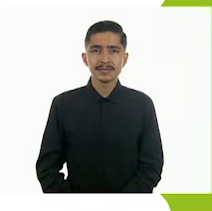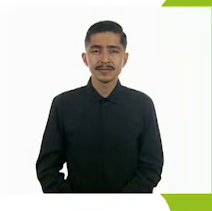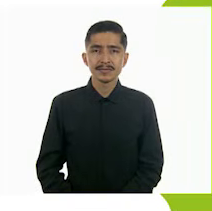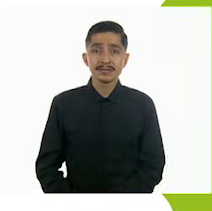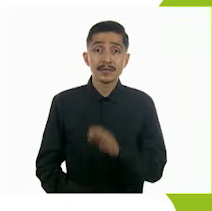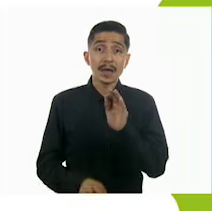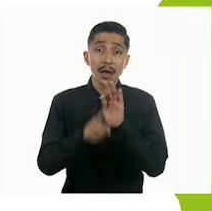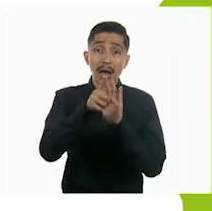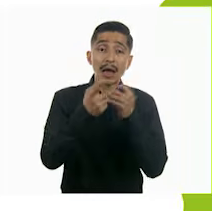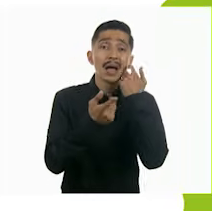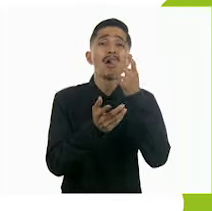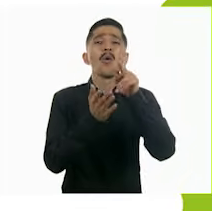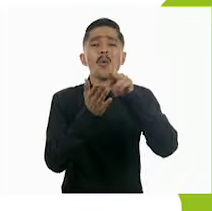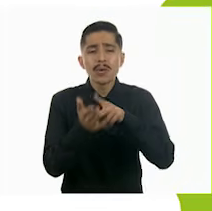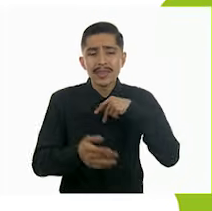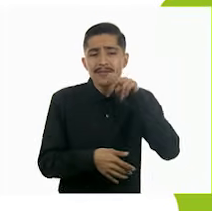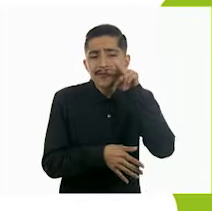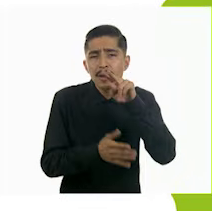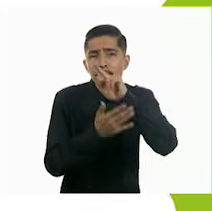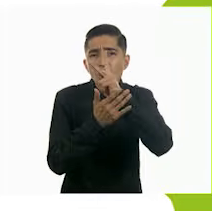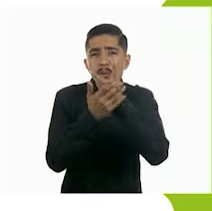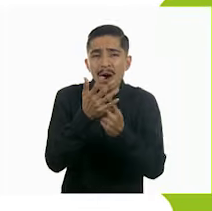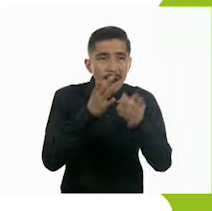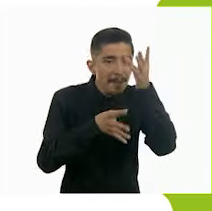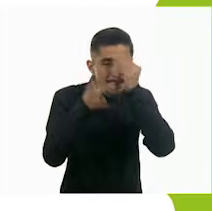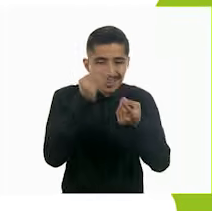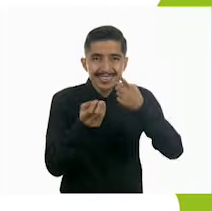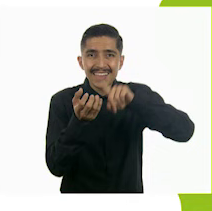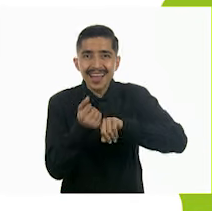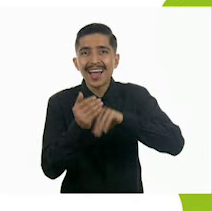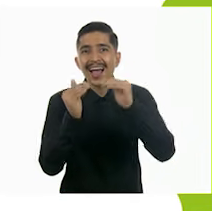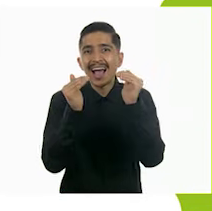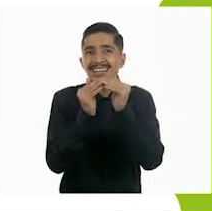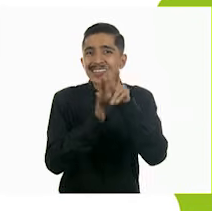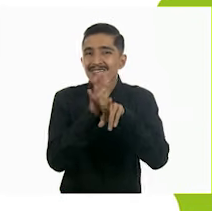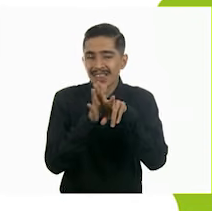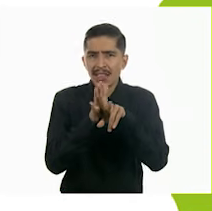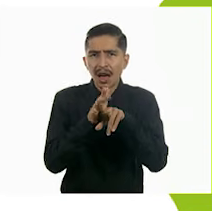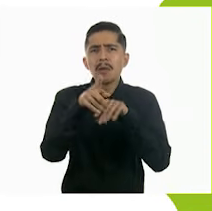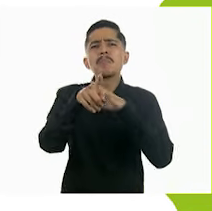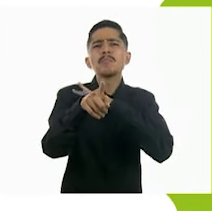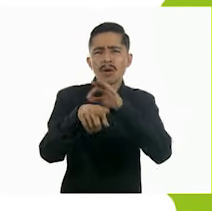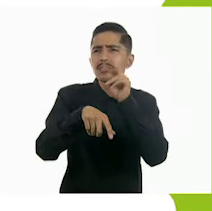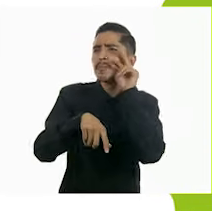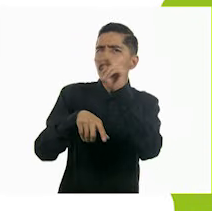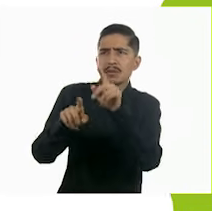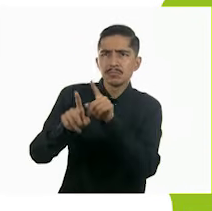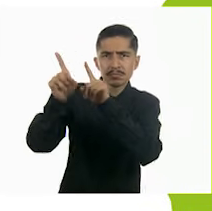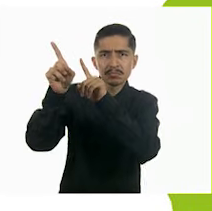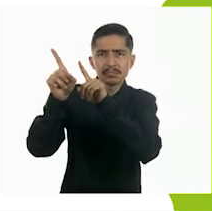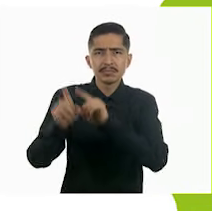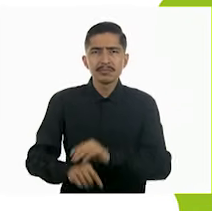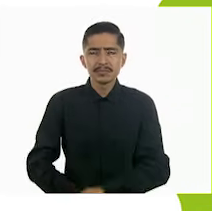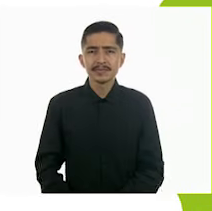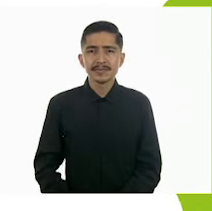Si quieres volver a ver los programas de Aprende en Casa 2, los puedes encontrar en la siguiente liga.